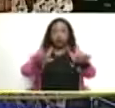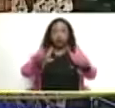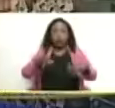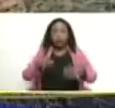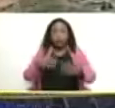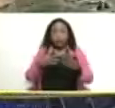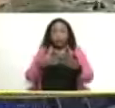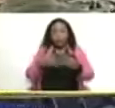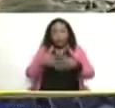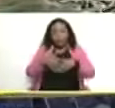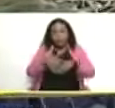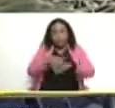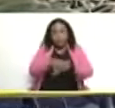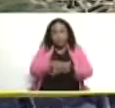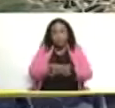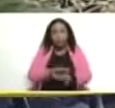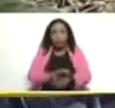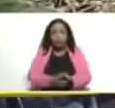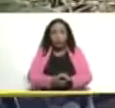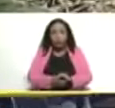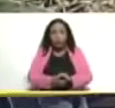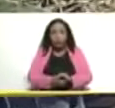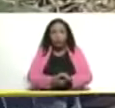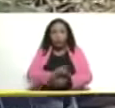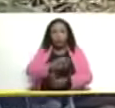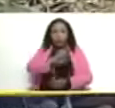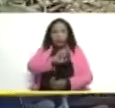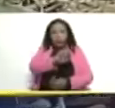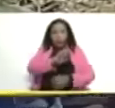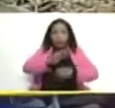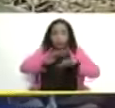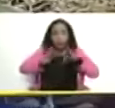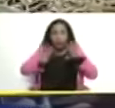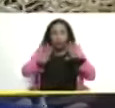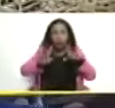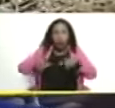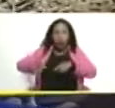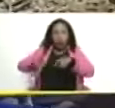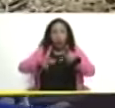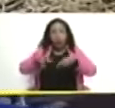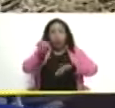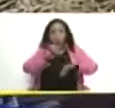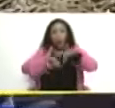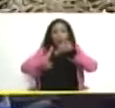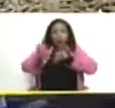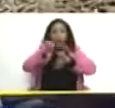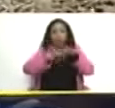29 zonas de defensa integral,